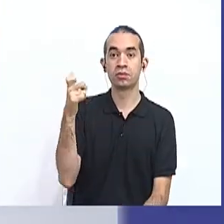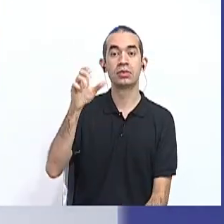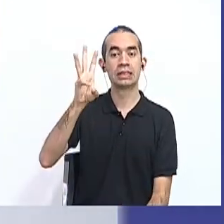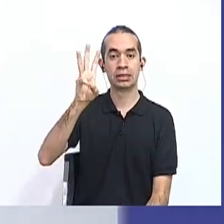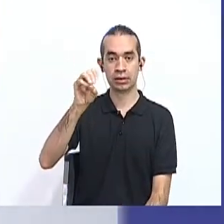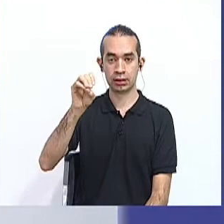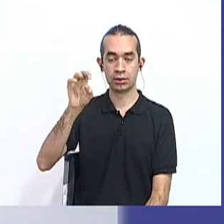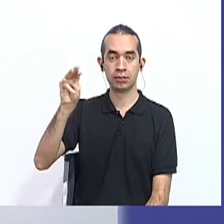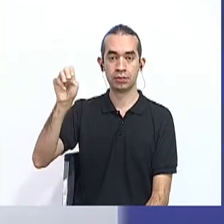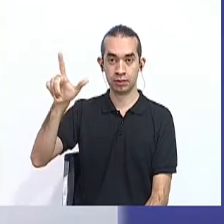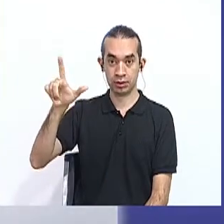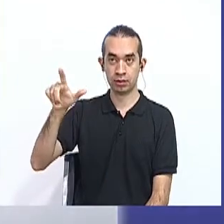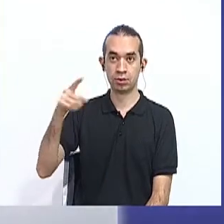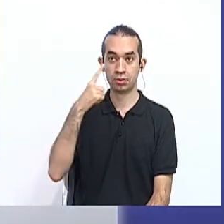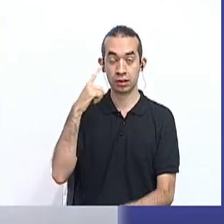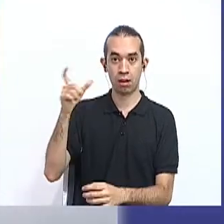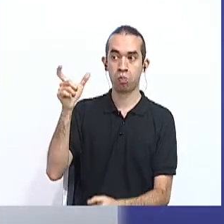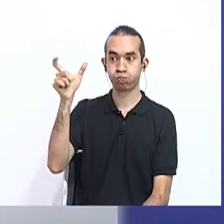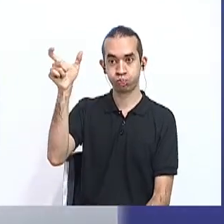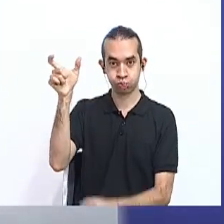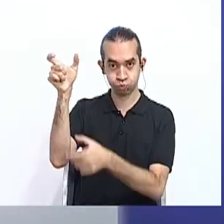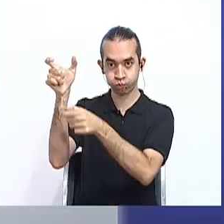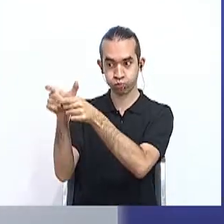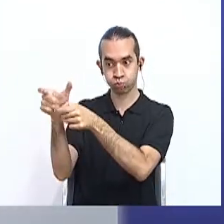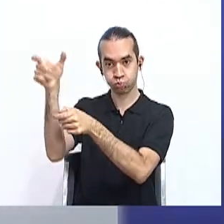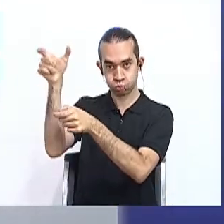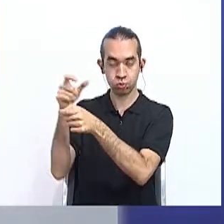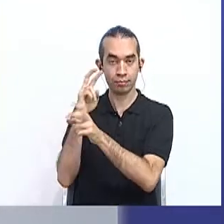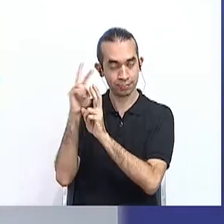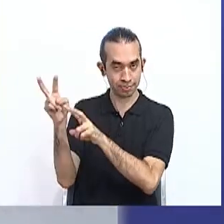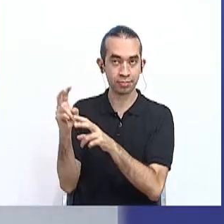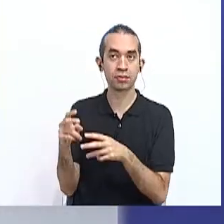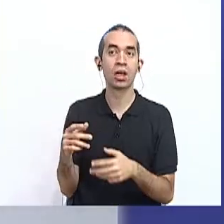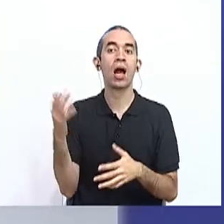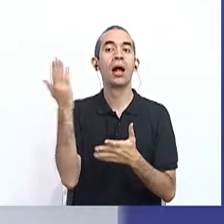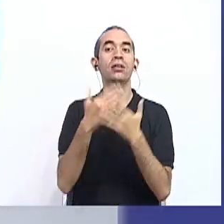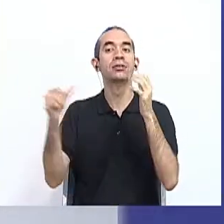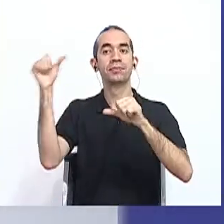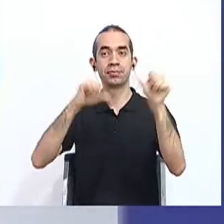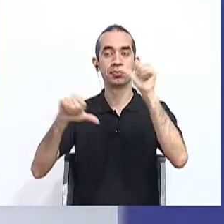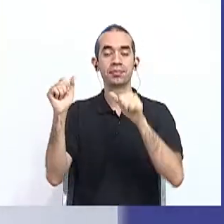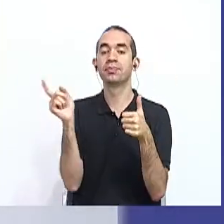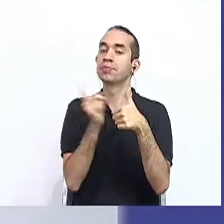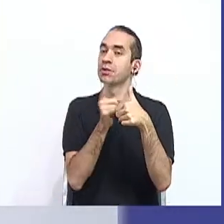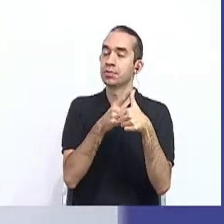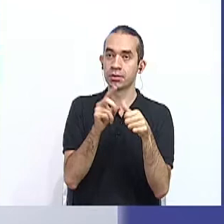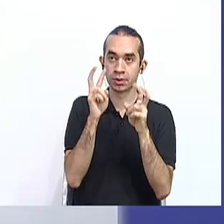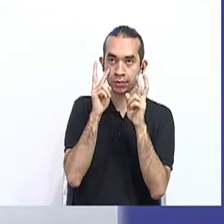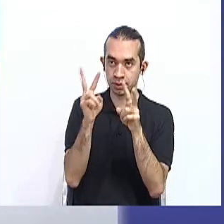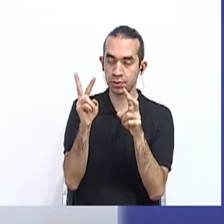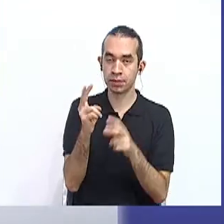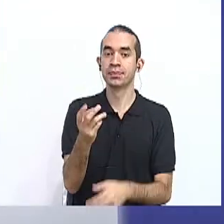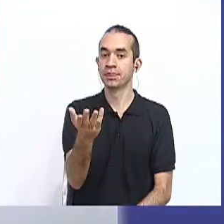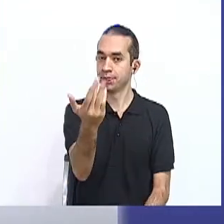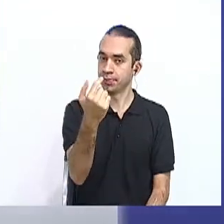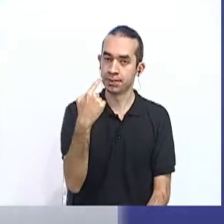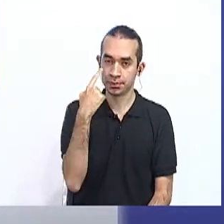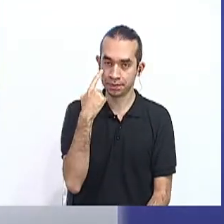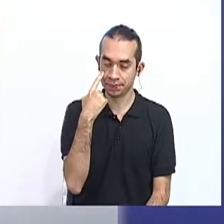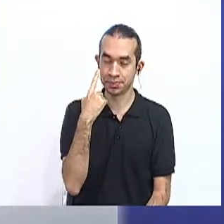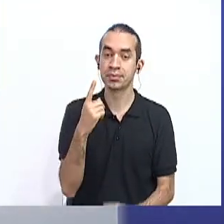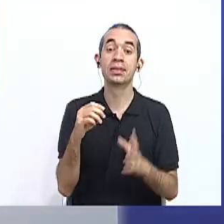60 mililitros. ¿Ven qué grande? Muy bien. Y vamos a hacer algunos experimentos. Primero quiero que ustedes me digan, por